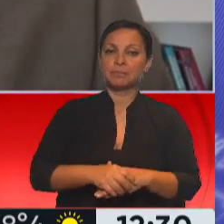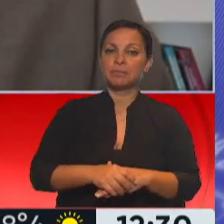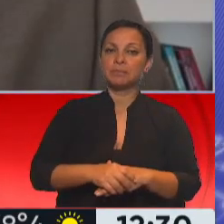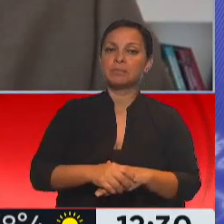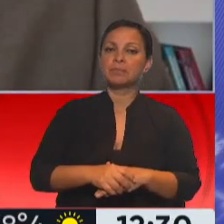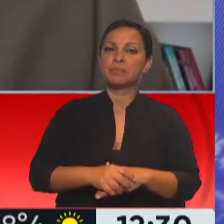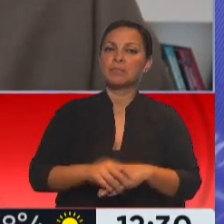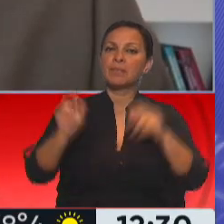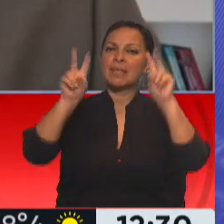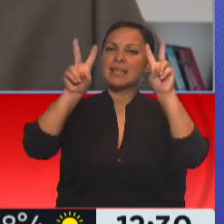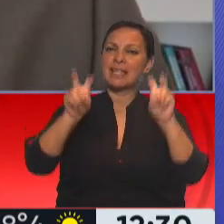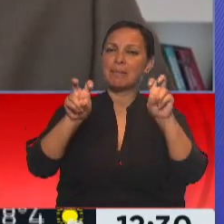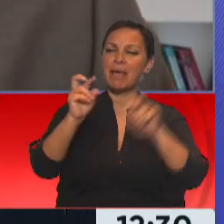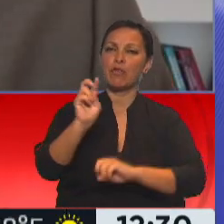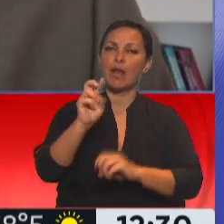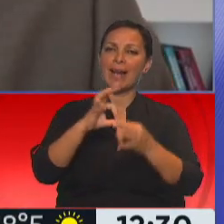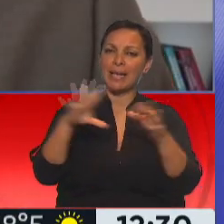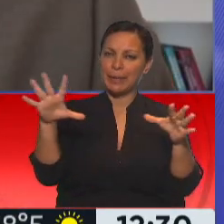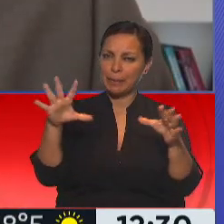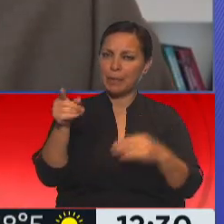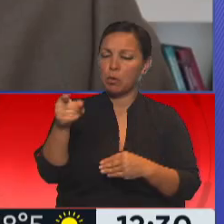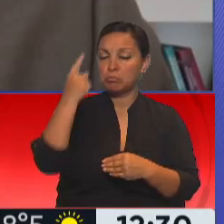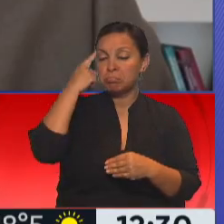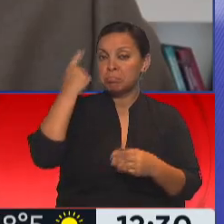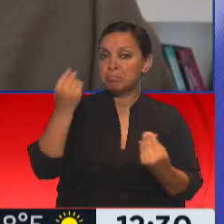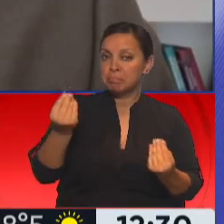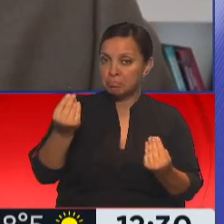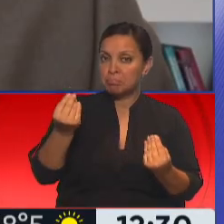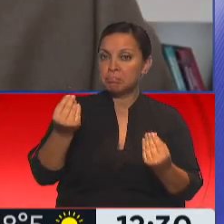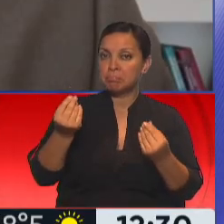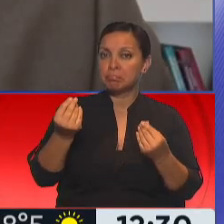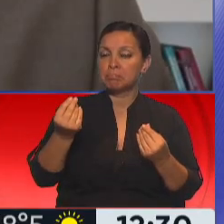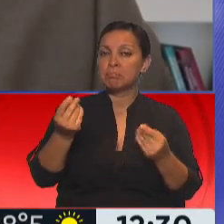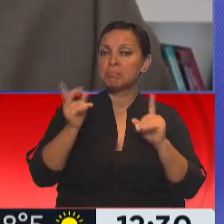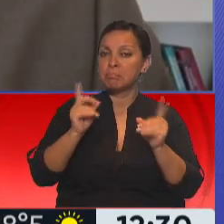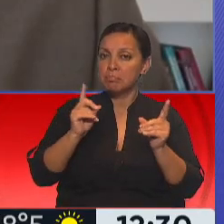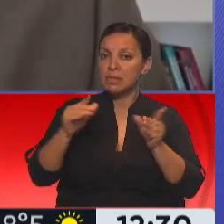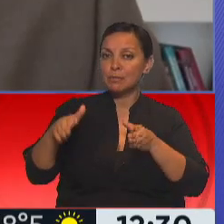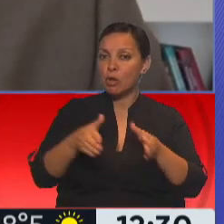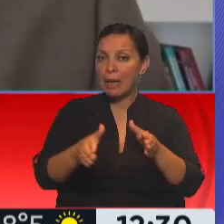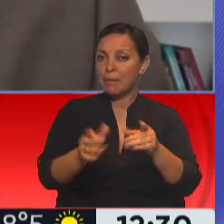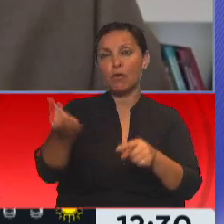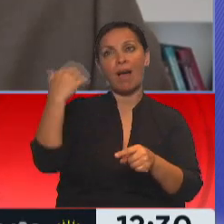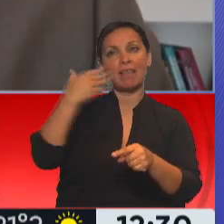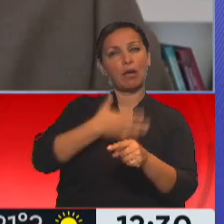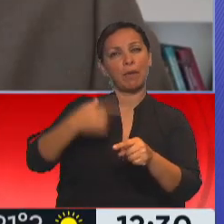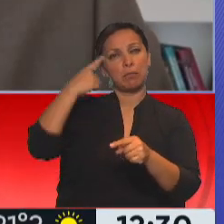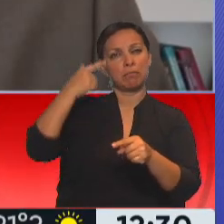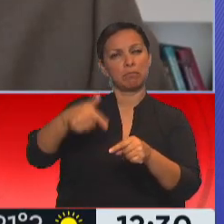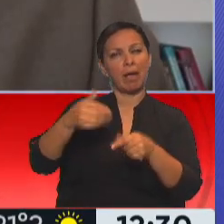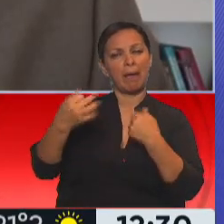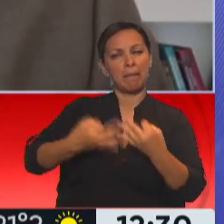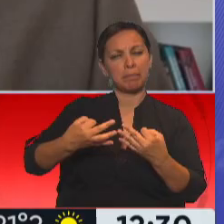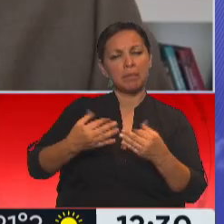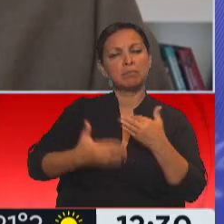el tema del dólar libre, ¿crees que está recorriendo el camino que había sido pensado por el gobierno? ¿Crees que está controlado